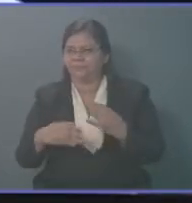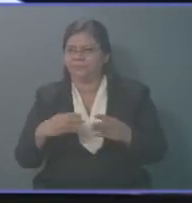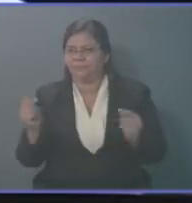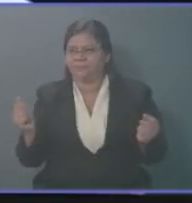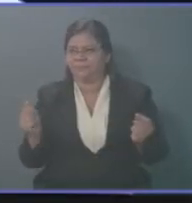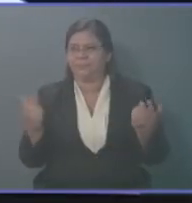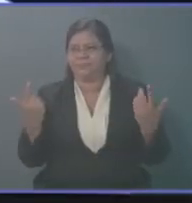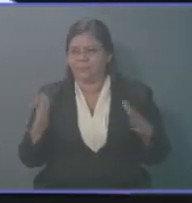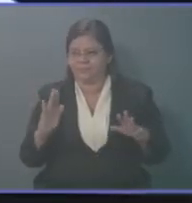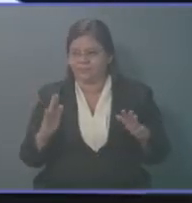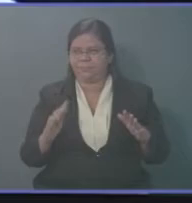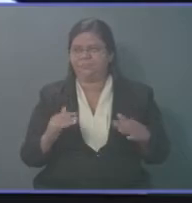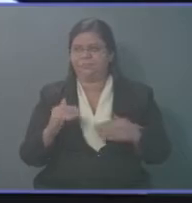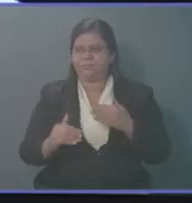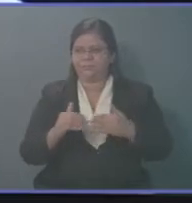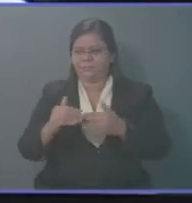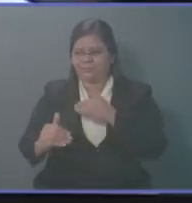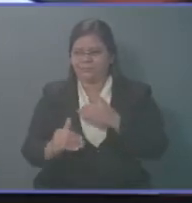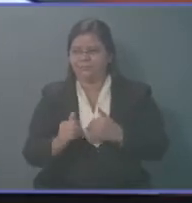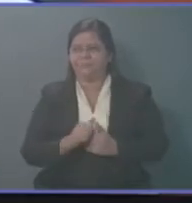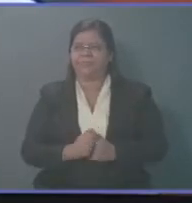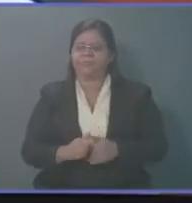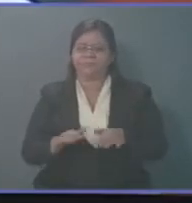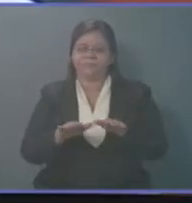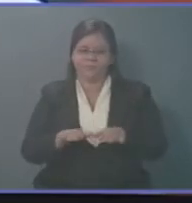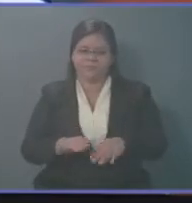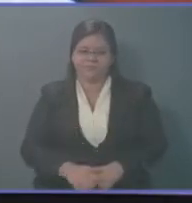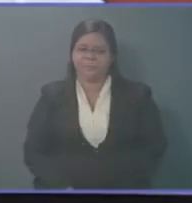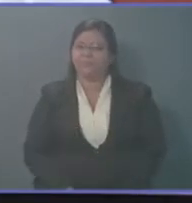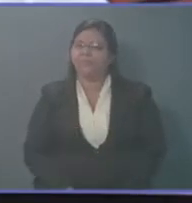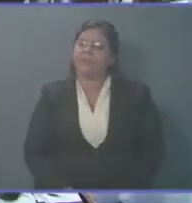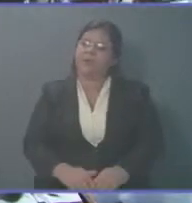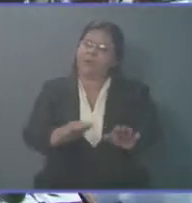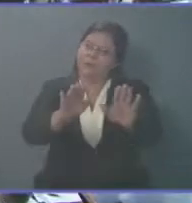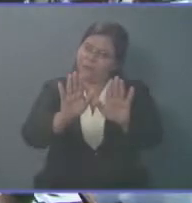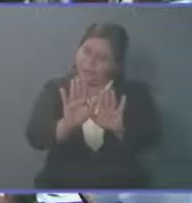sola vez. Ese es el procedimiento desde mi punto de vista. Gracias. Quiero aclarar que sí hay propuestas.